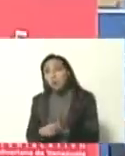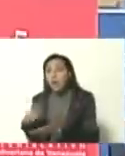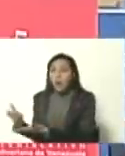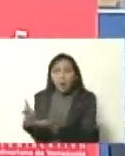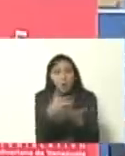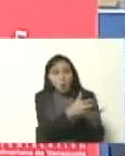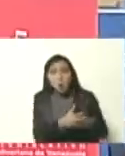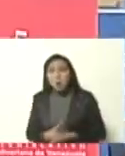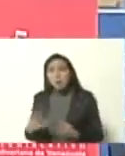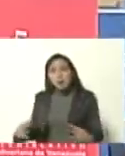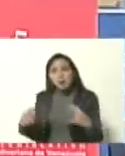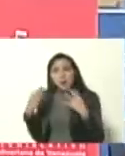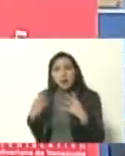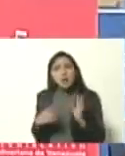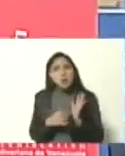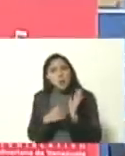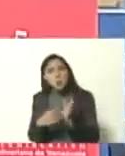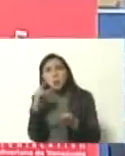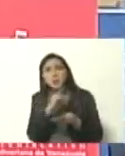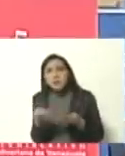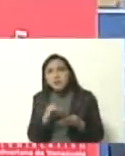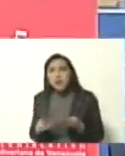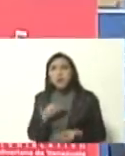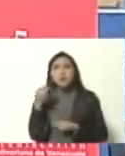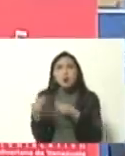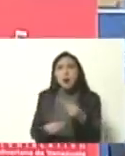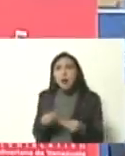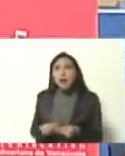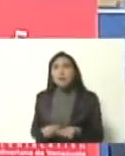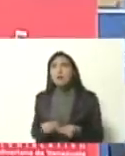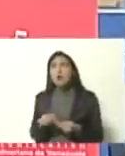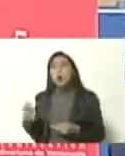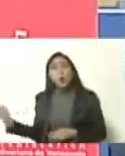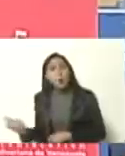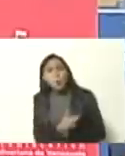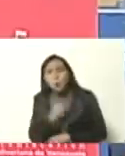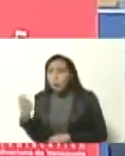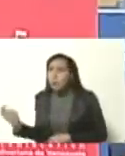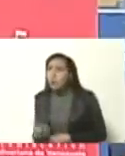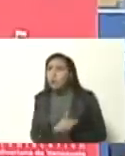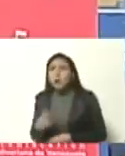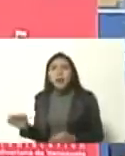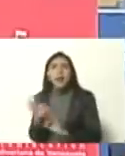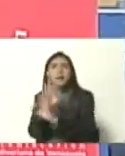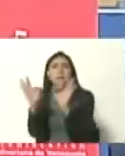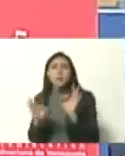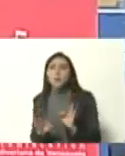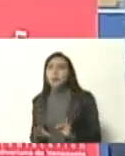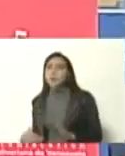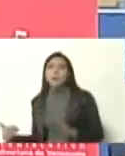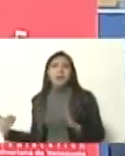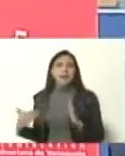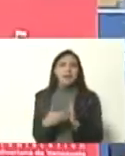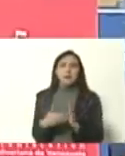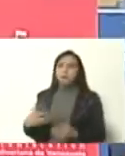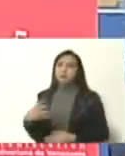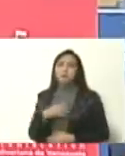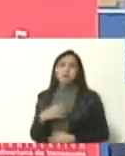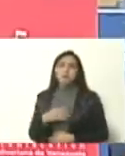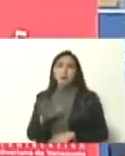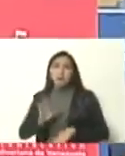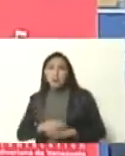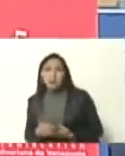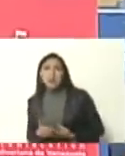siempre algo para generar el efecto que buscan y buscan y buscan y no pueden conseguir porque siempre chocan con la solidez